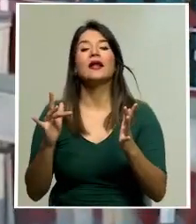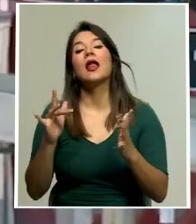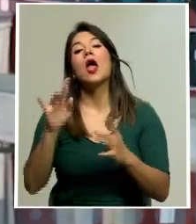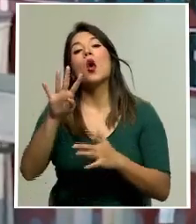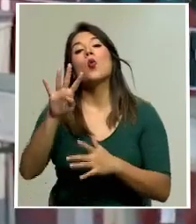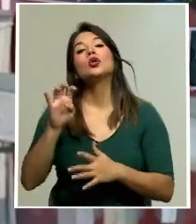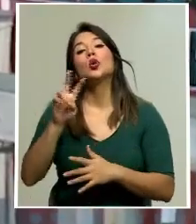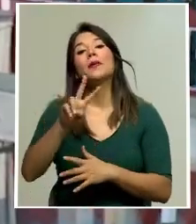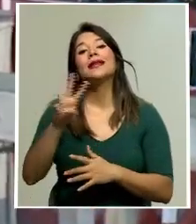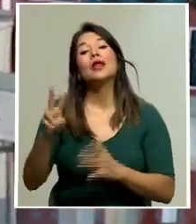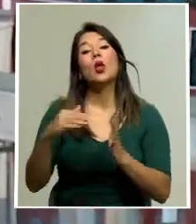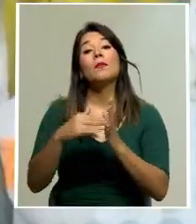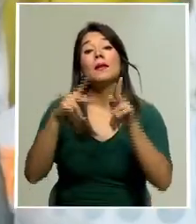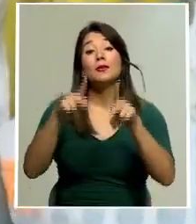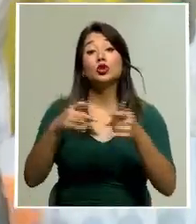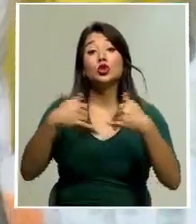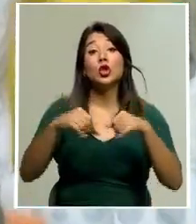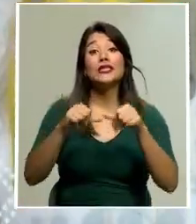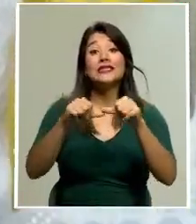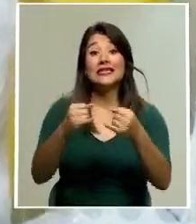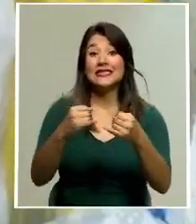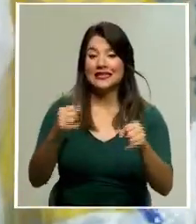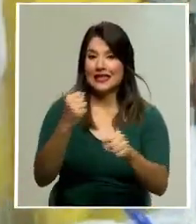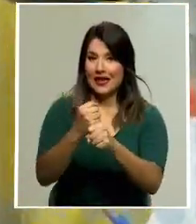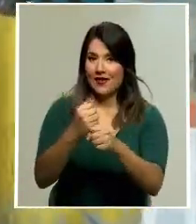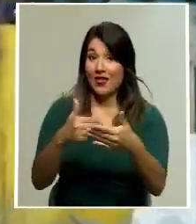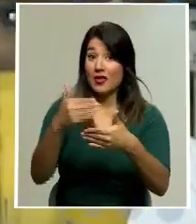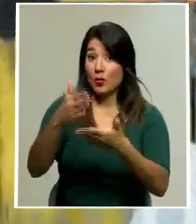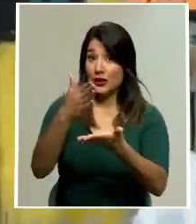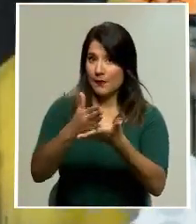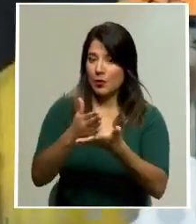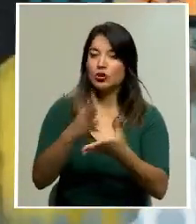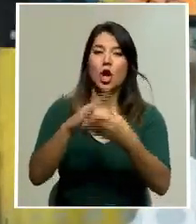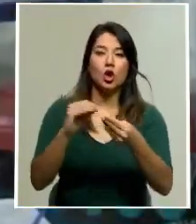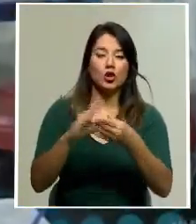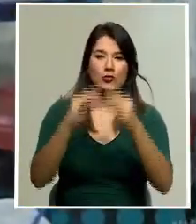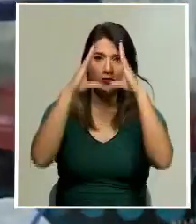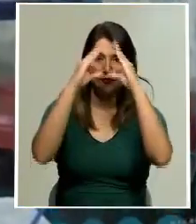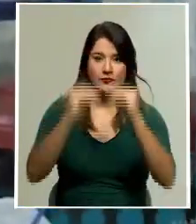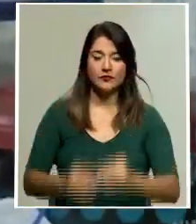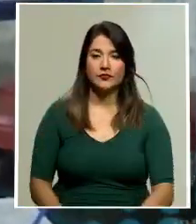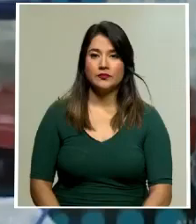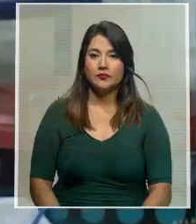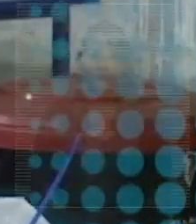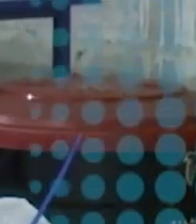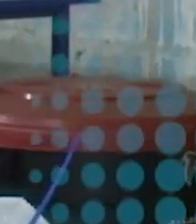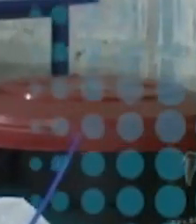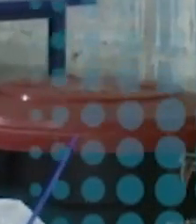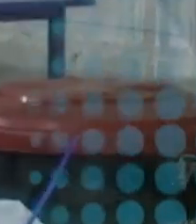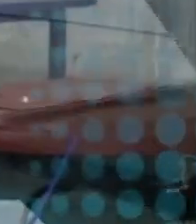mil personas siguen sin trabajo. Al volver de la pausa, todos los detalles.